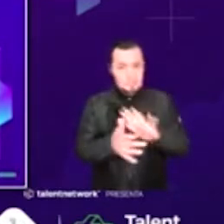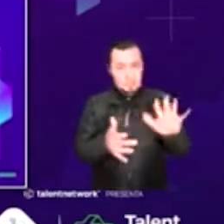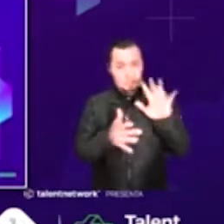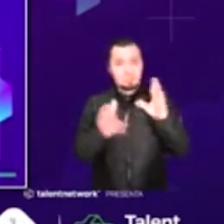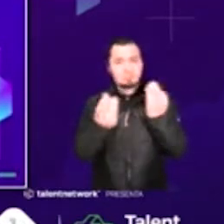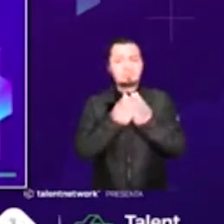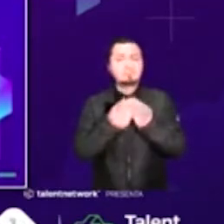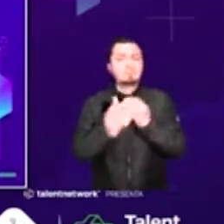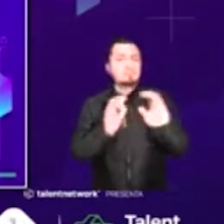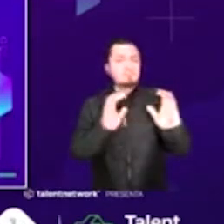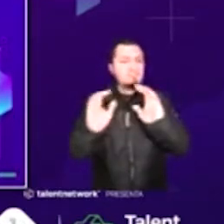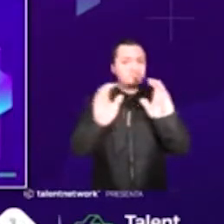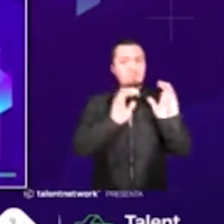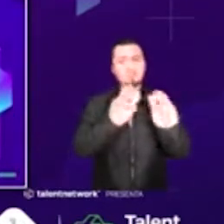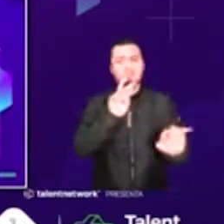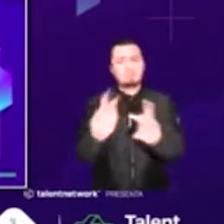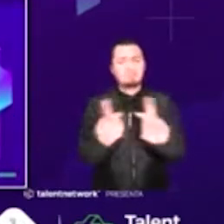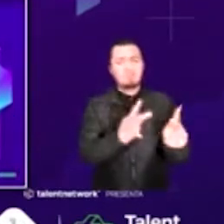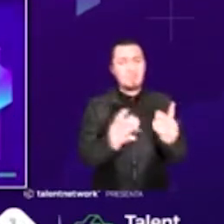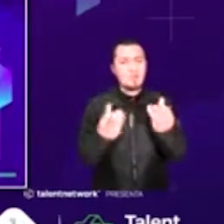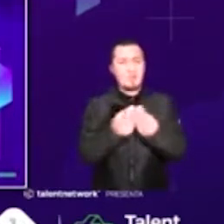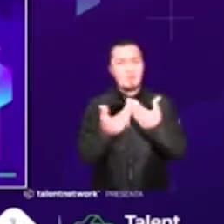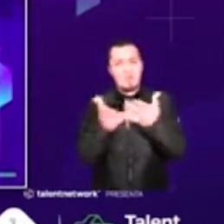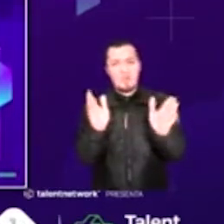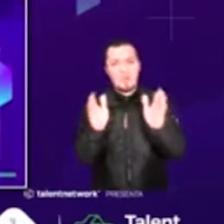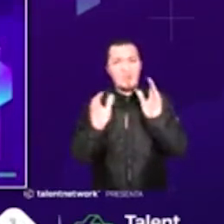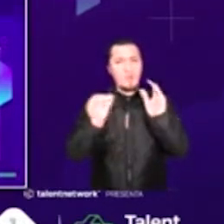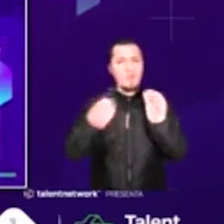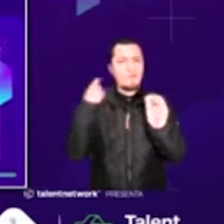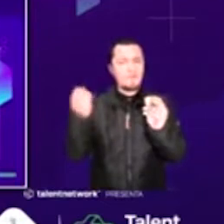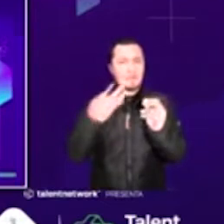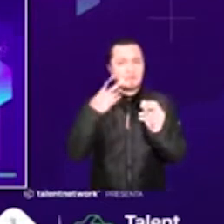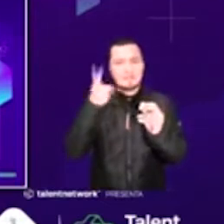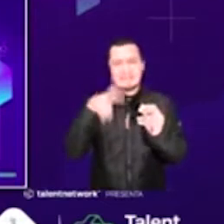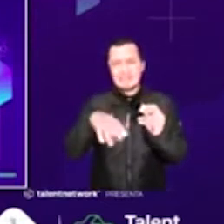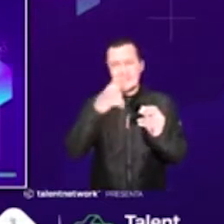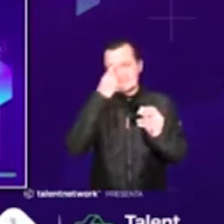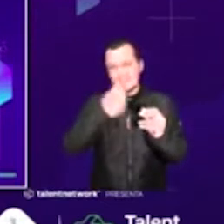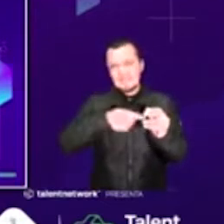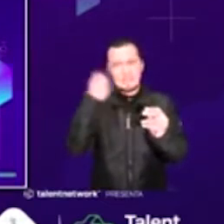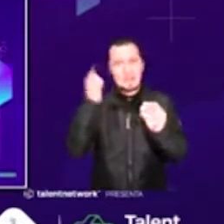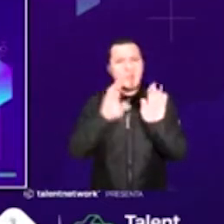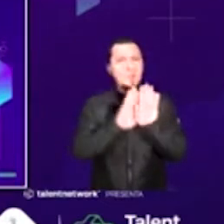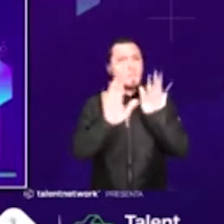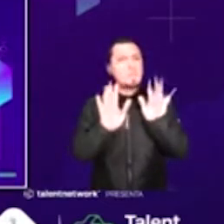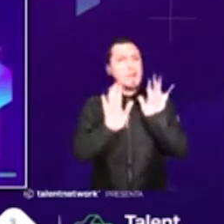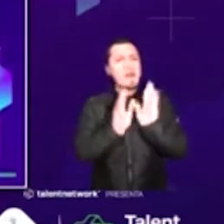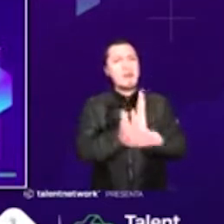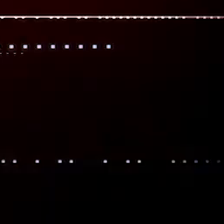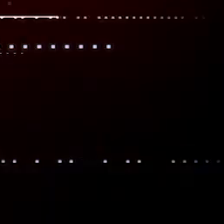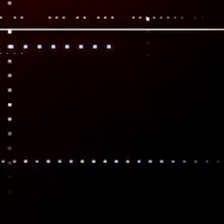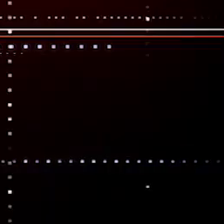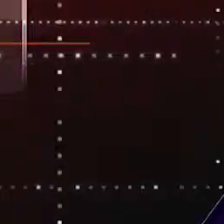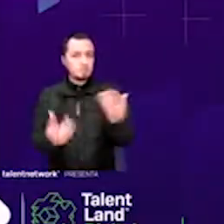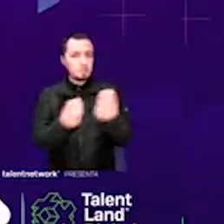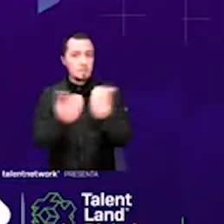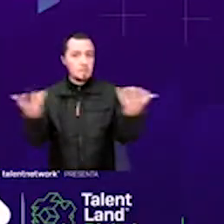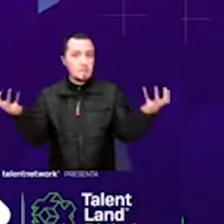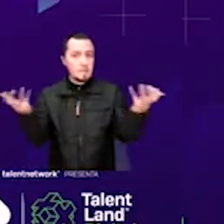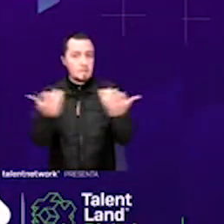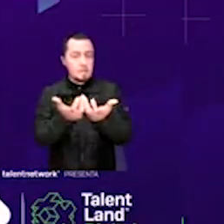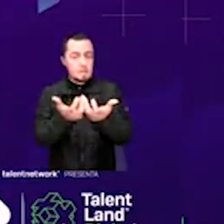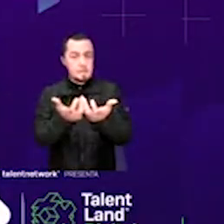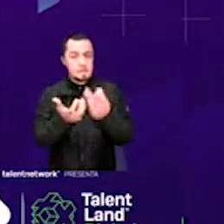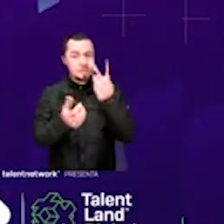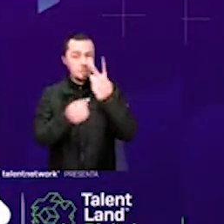a charlar con ellos abrir con ellos videoconferencias con tal y como si estuvieras en el evento pero sin barreras geográficas todo el